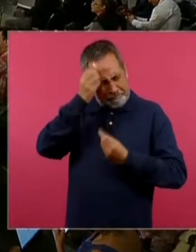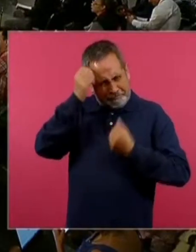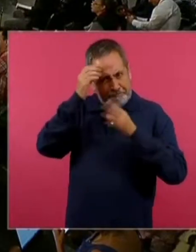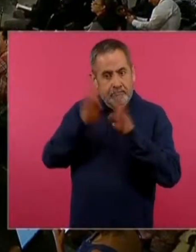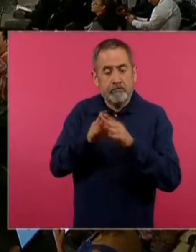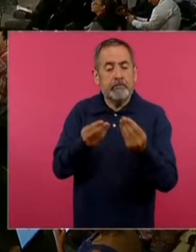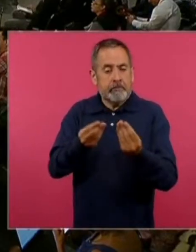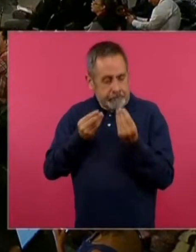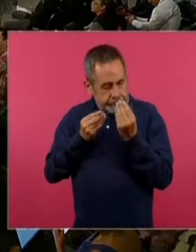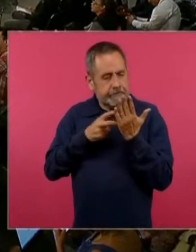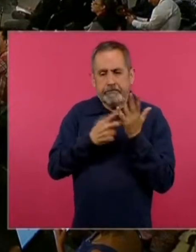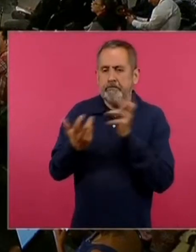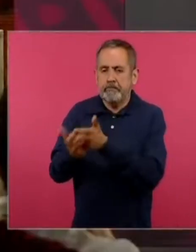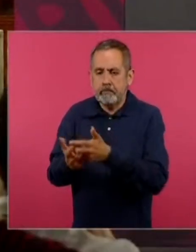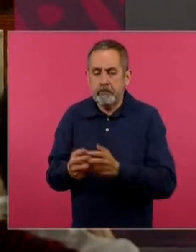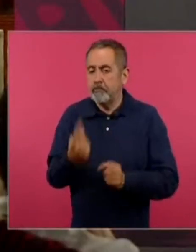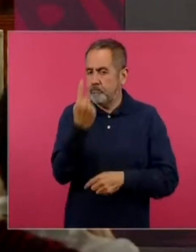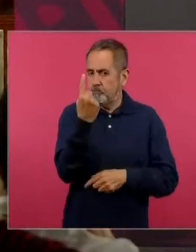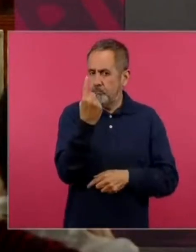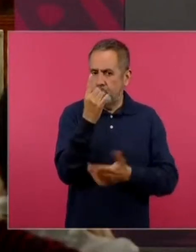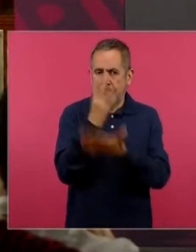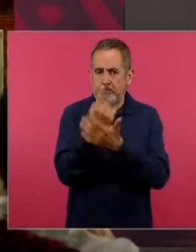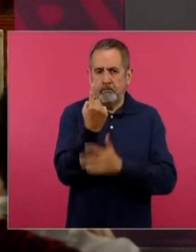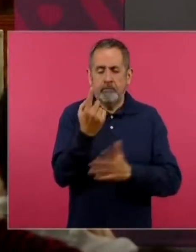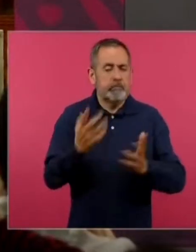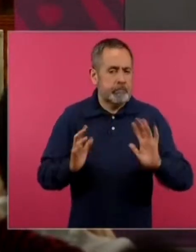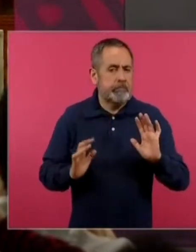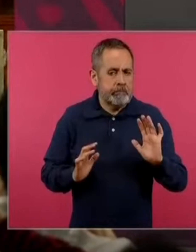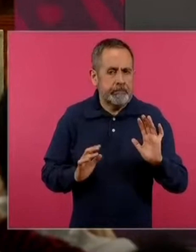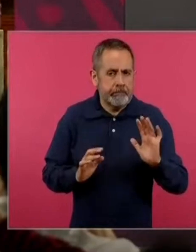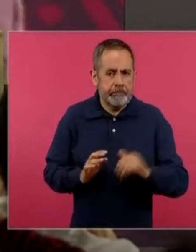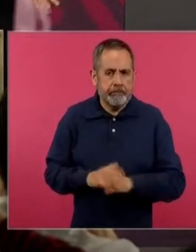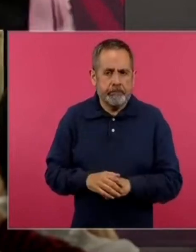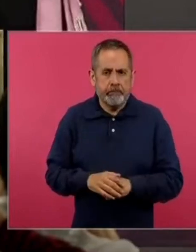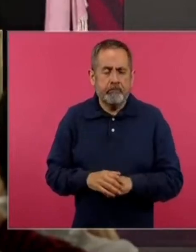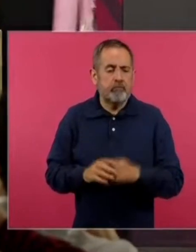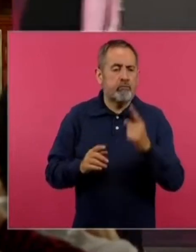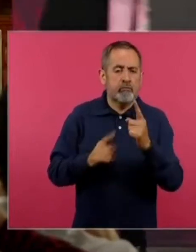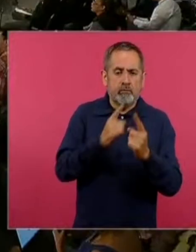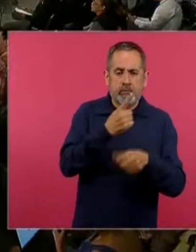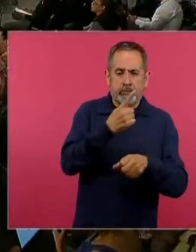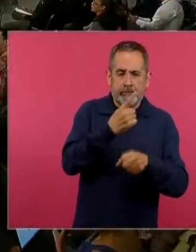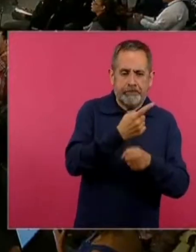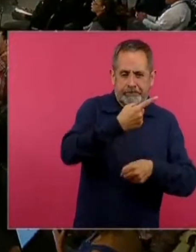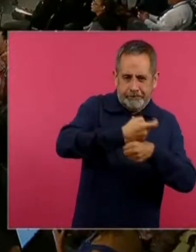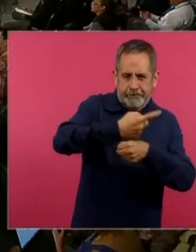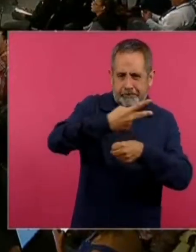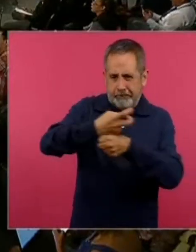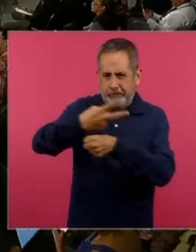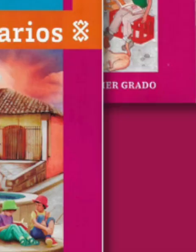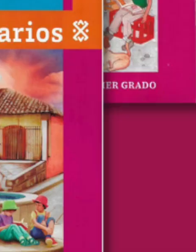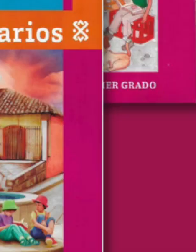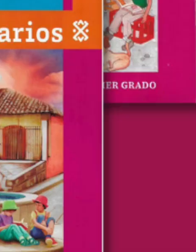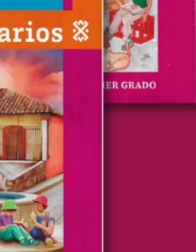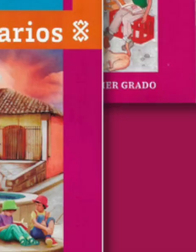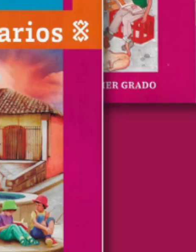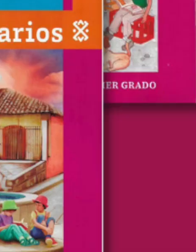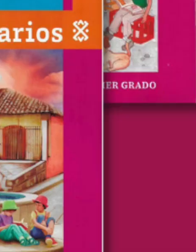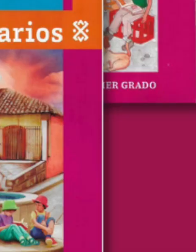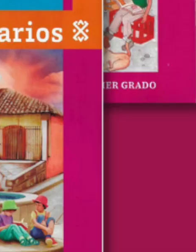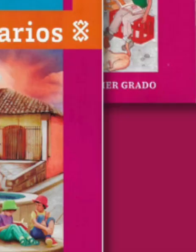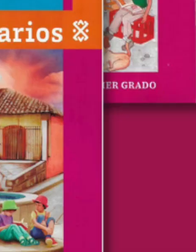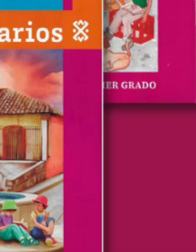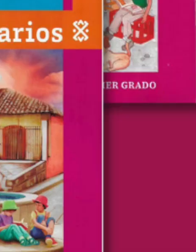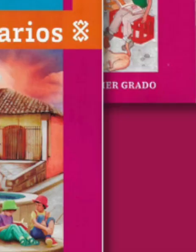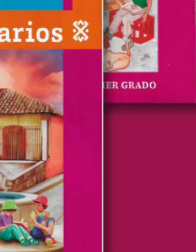Como vimos, todos tienen sus pros y sus contras y definitivamente causará un gran impacto en la educación de todos los niños este año. Entra a La Verdad